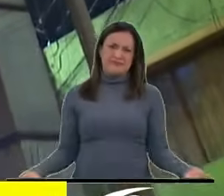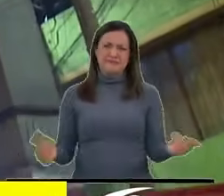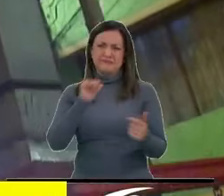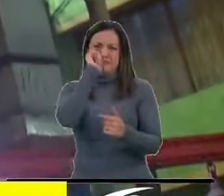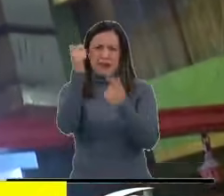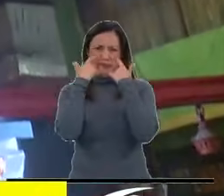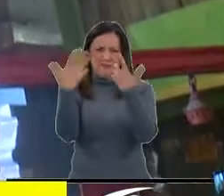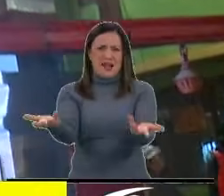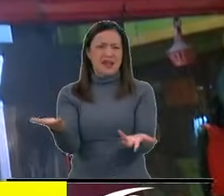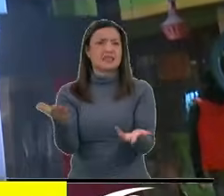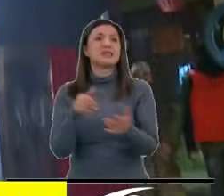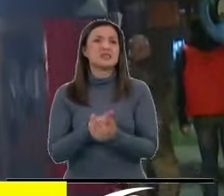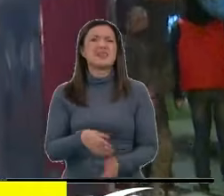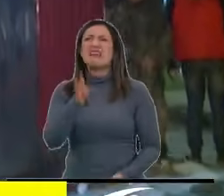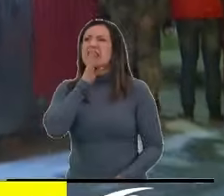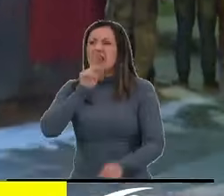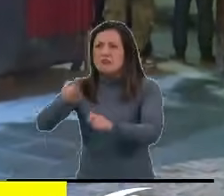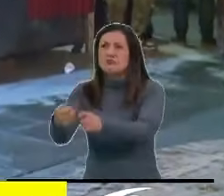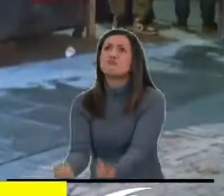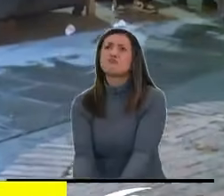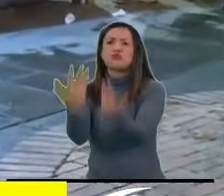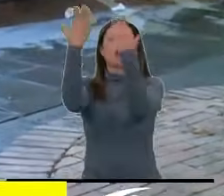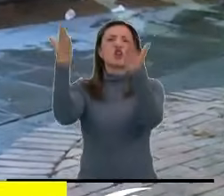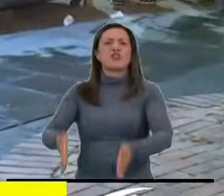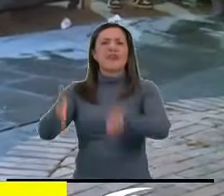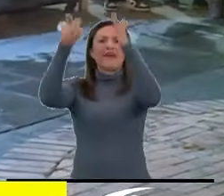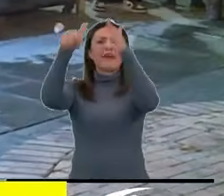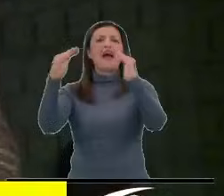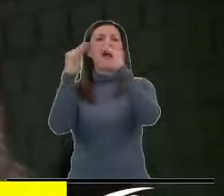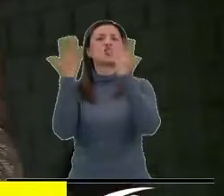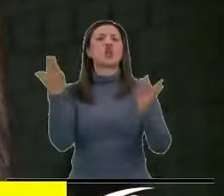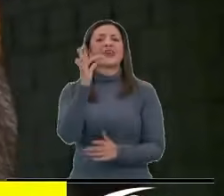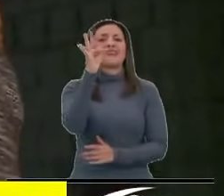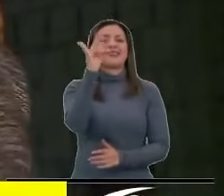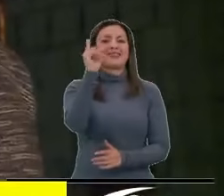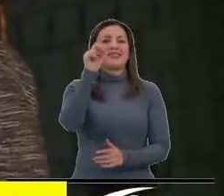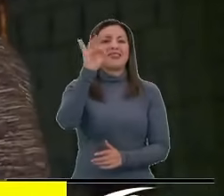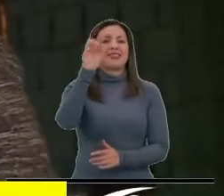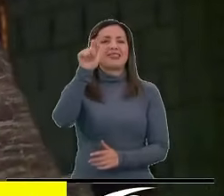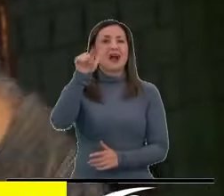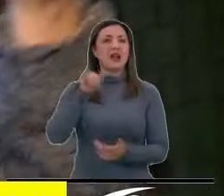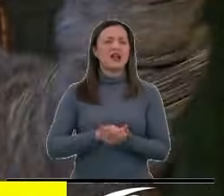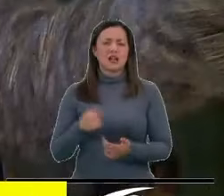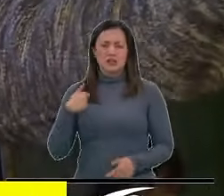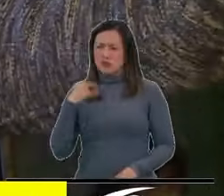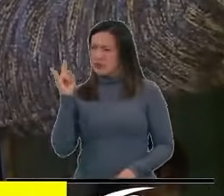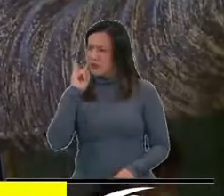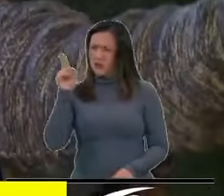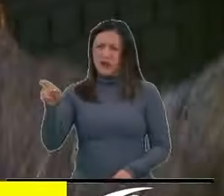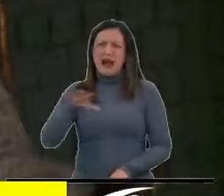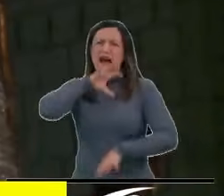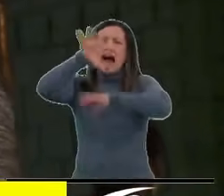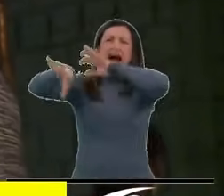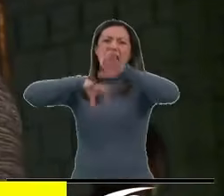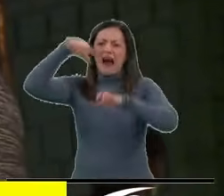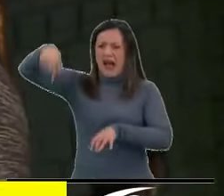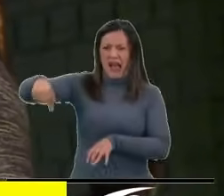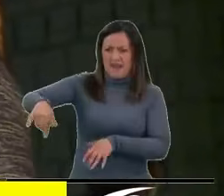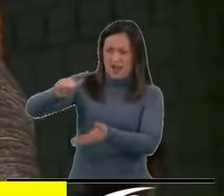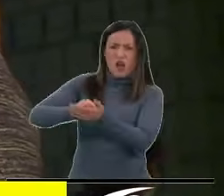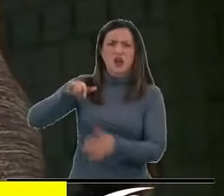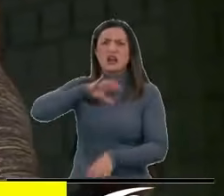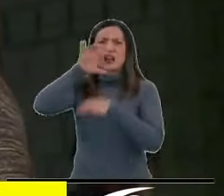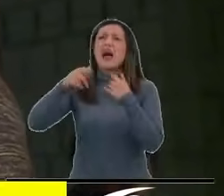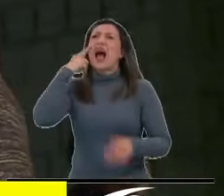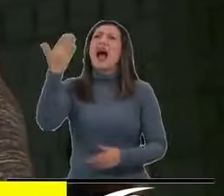¿Quién le prendió fuego a la vivienda del Tintal? Cuando escucho son los gritos de la gente acá abajo, una muchacha que se hace acá me dice,